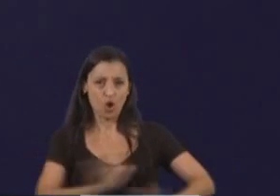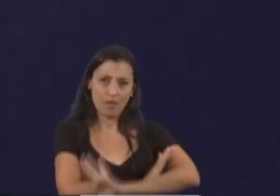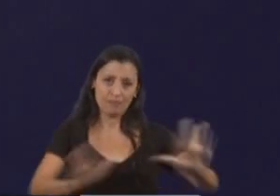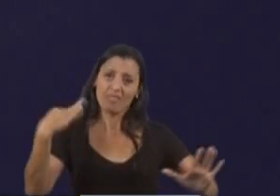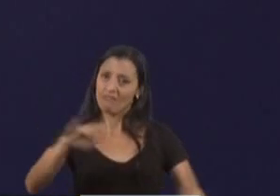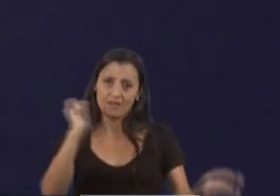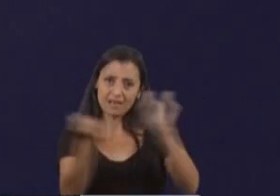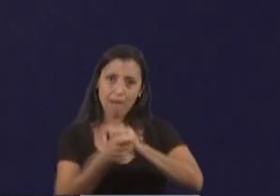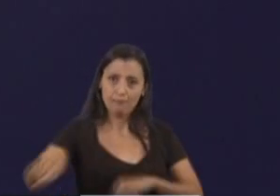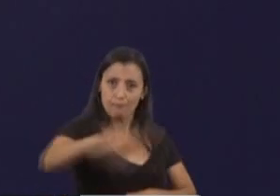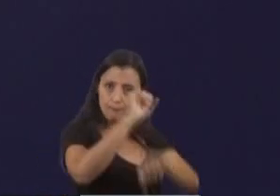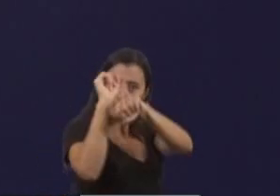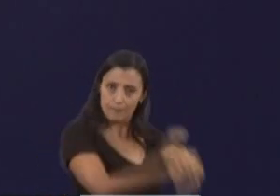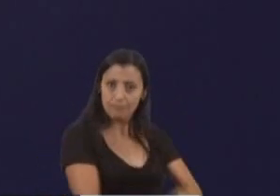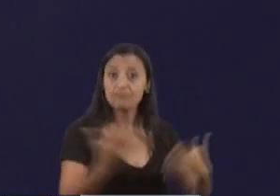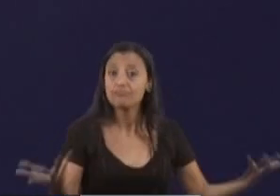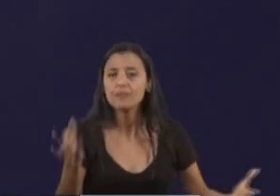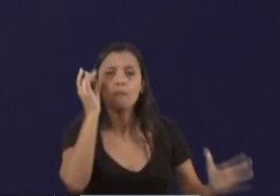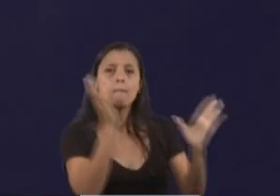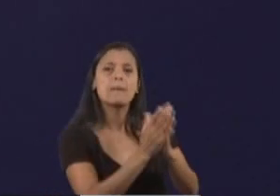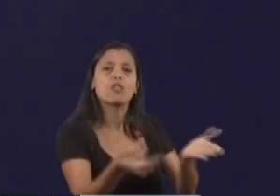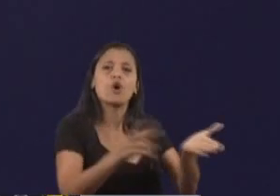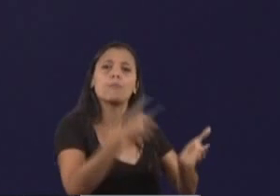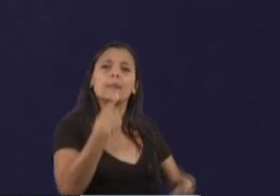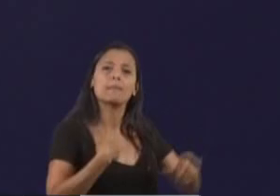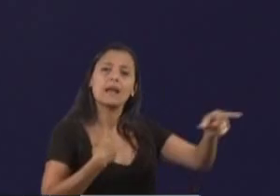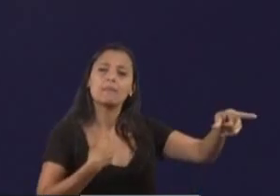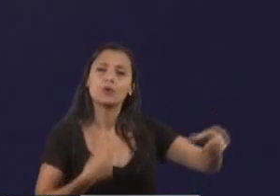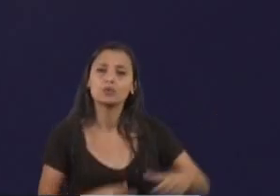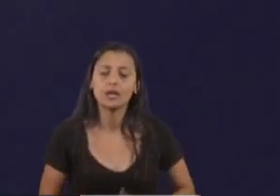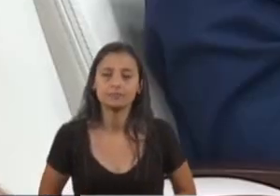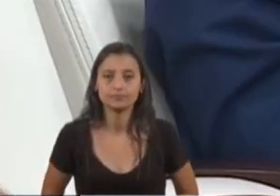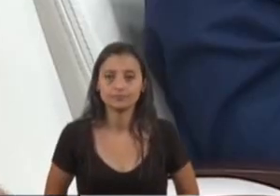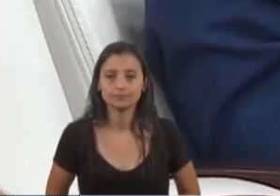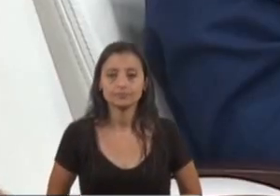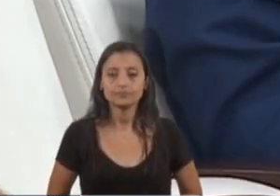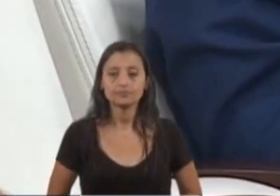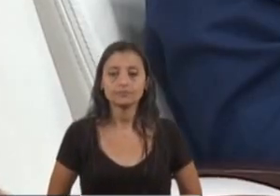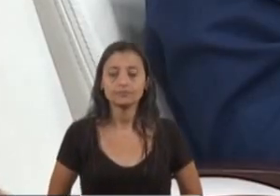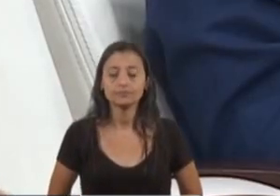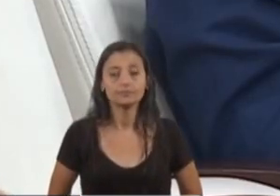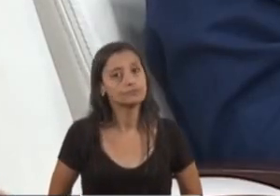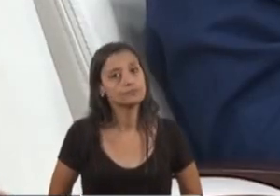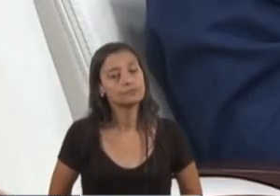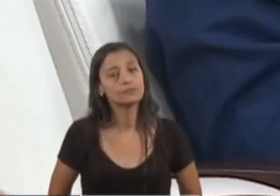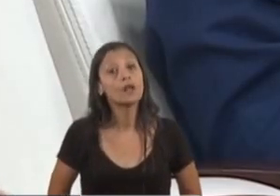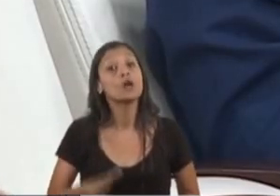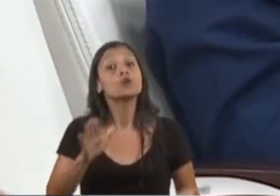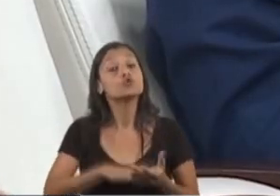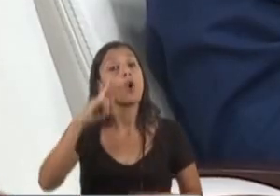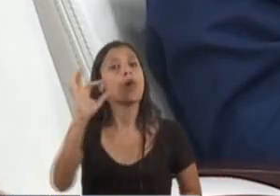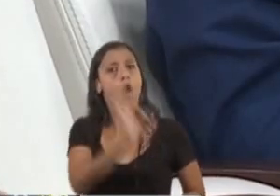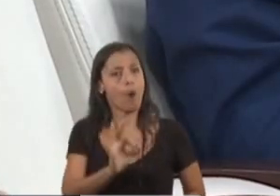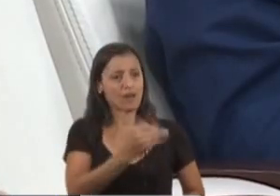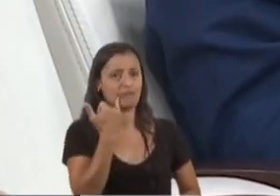Perdóname, ¿me repetís la primera pregunta? Sobre la postura que van a adoptar